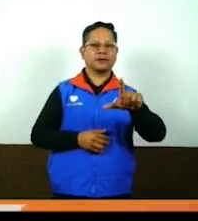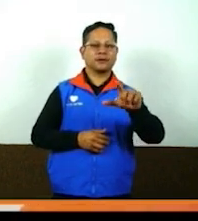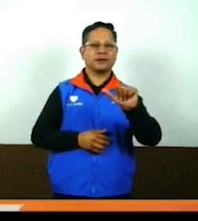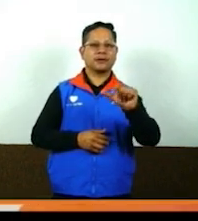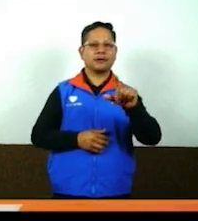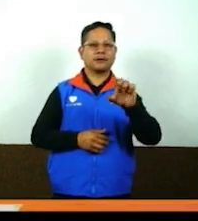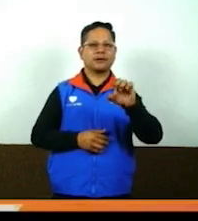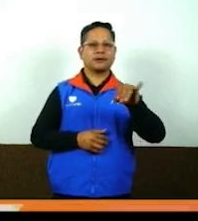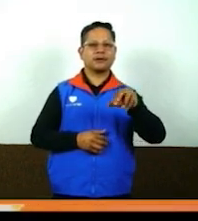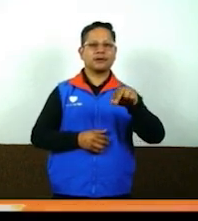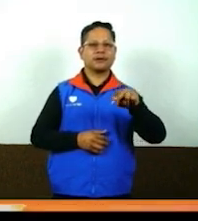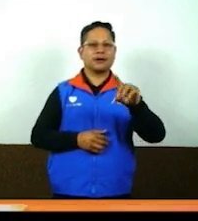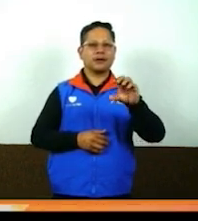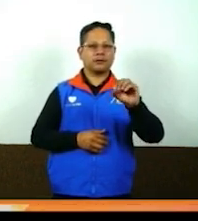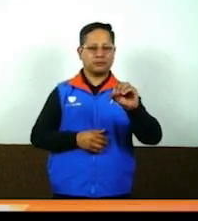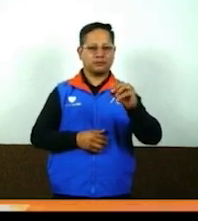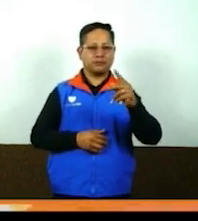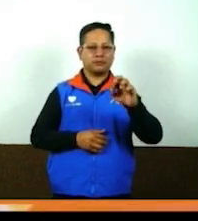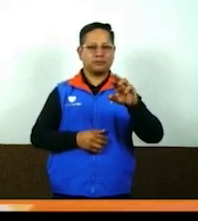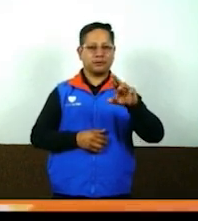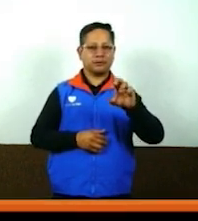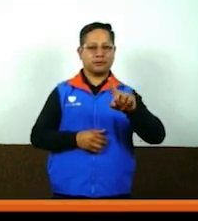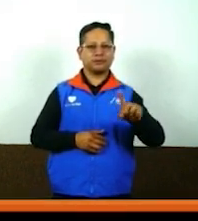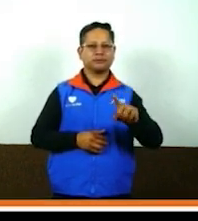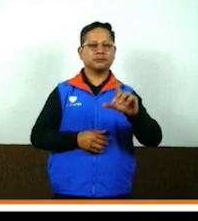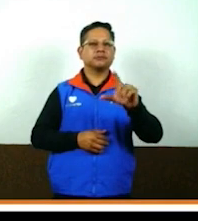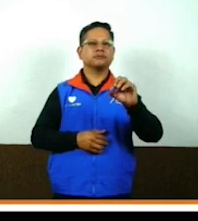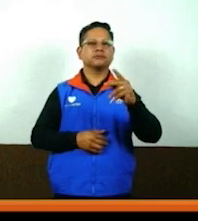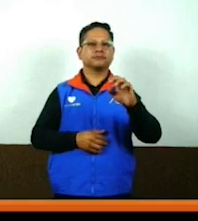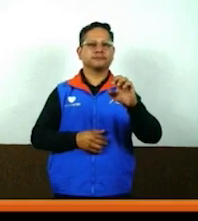Fidel Alejandro Reyes López.